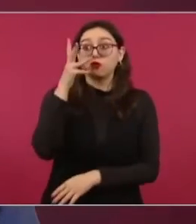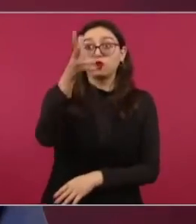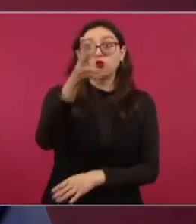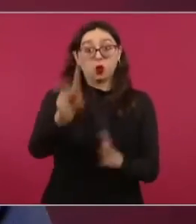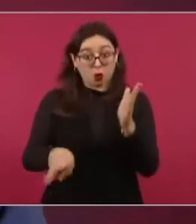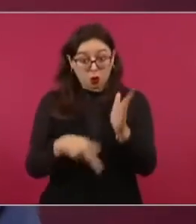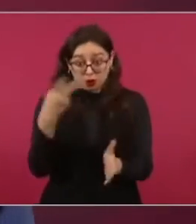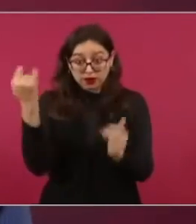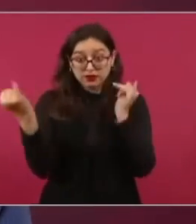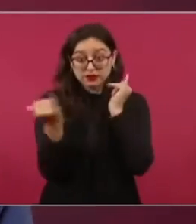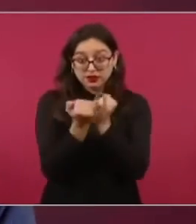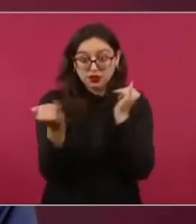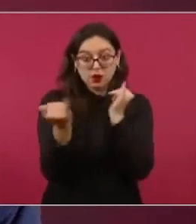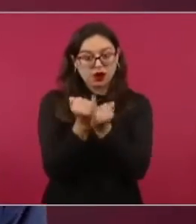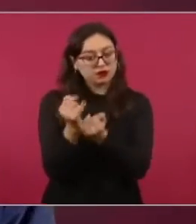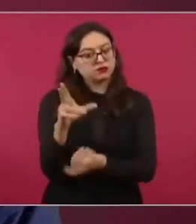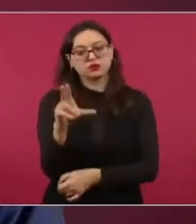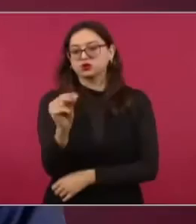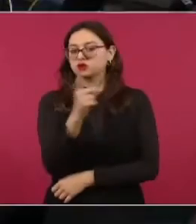porque